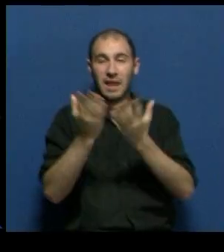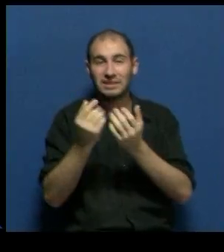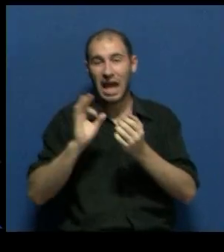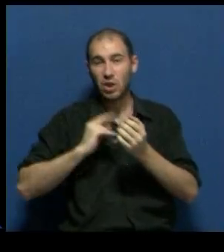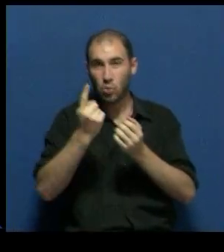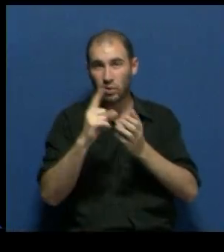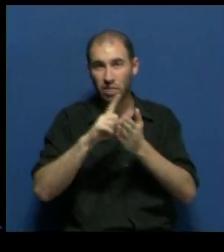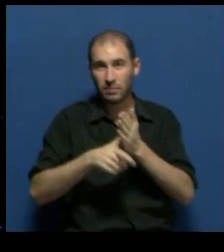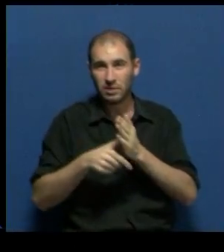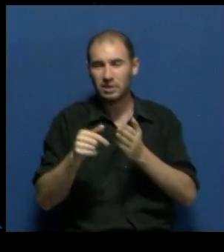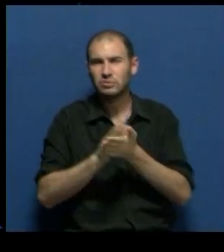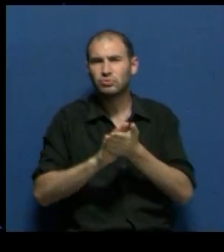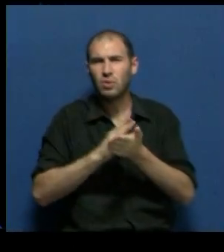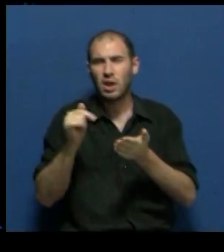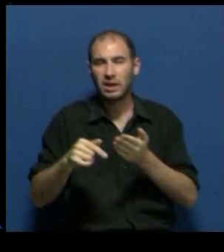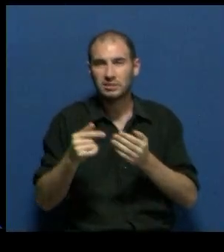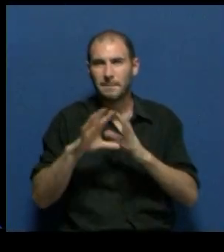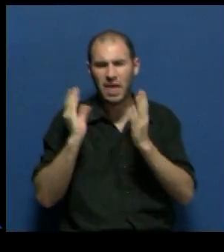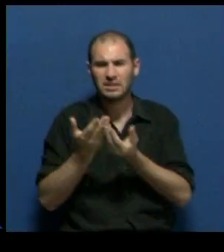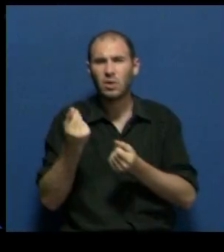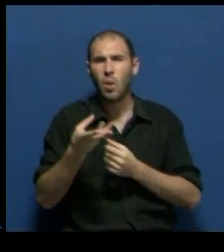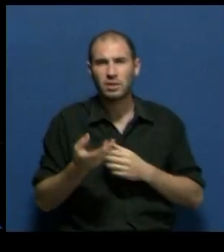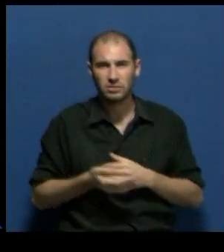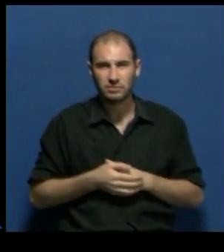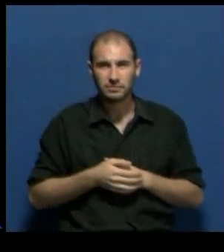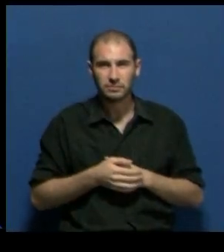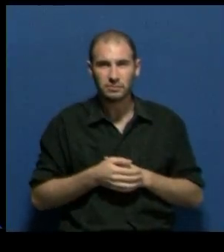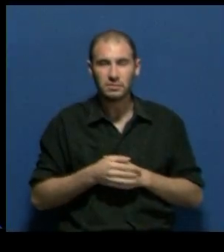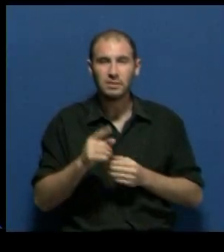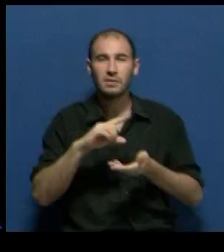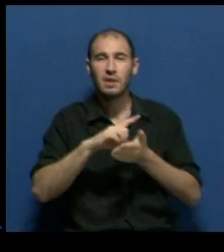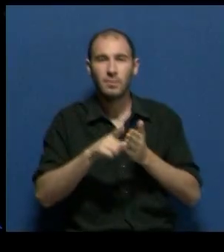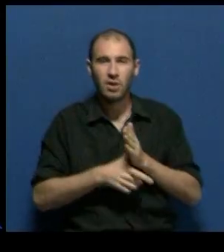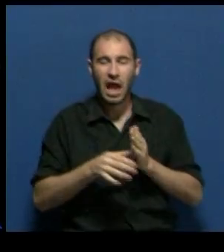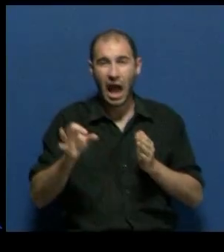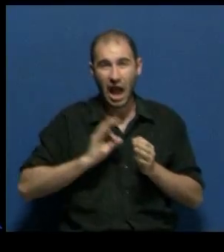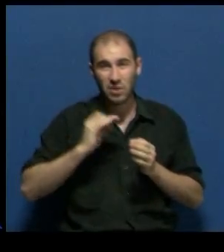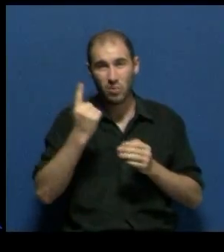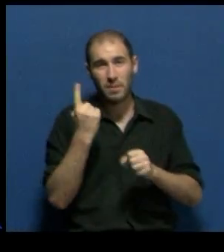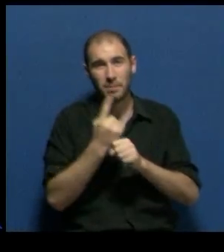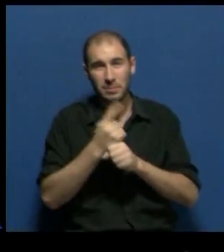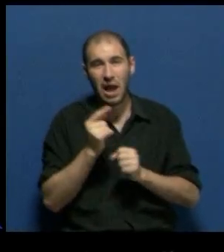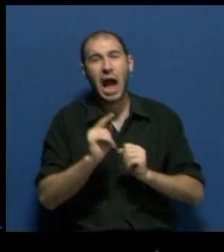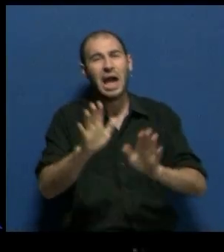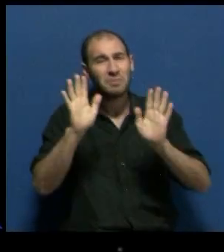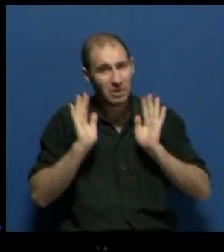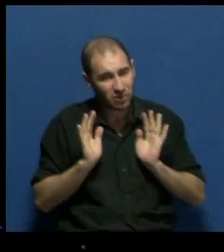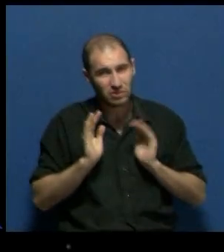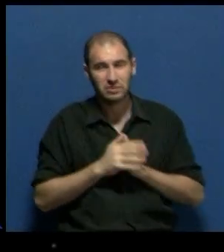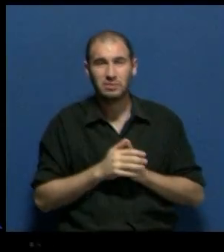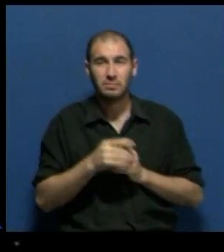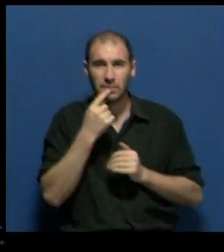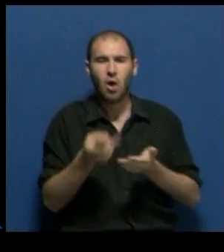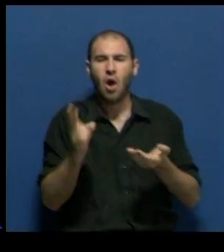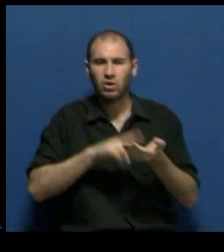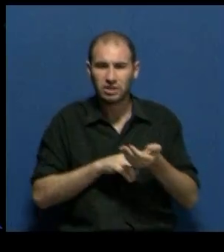año. ¿Cuándo va a resolver que realmente es un planeta? Y va a tardar 1 año primero en decir, tal vez sucedió. Y para que